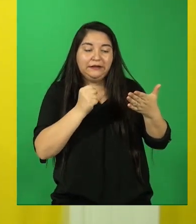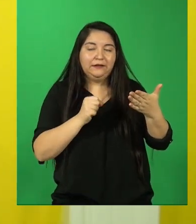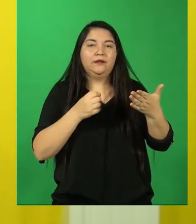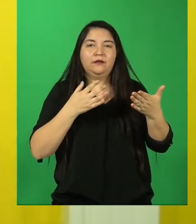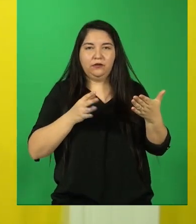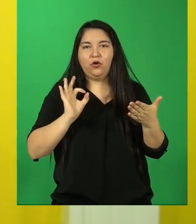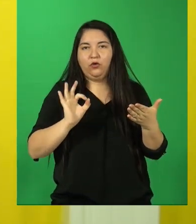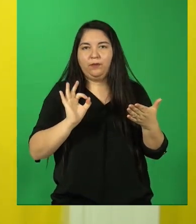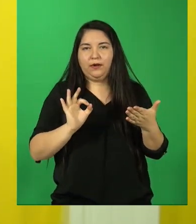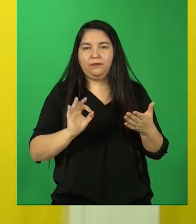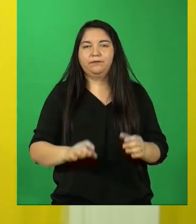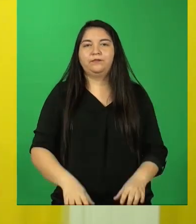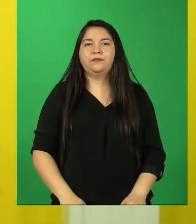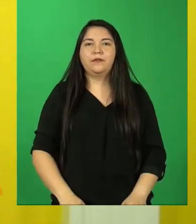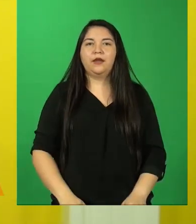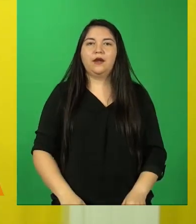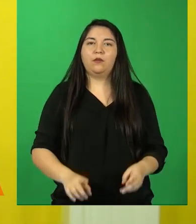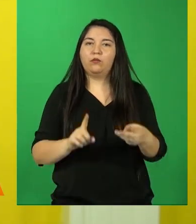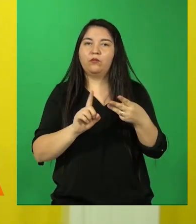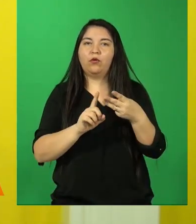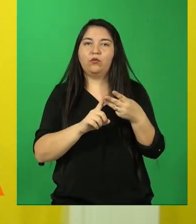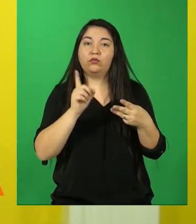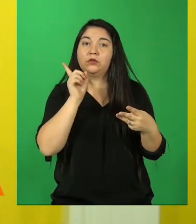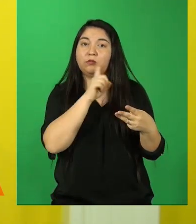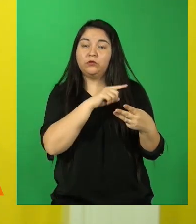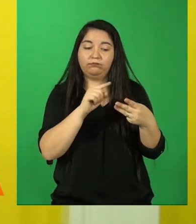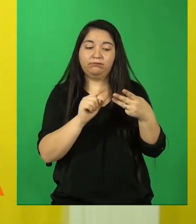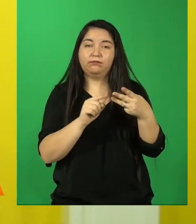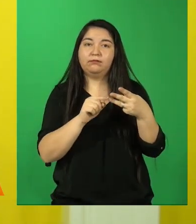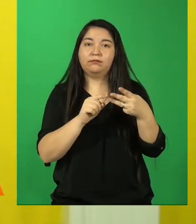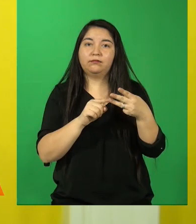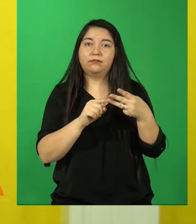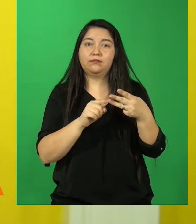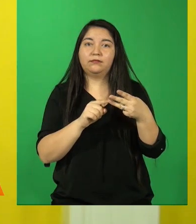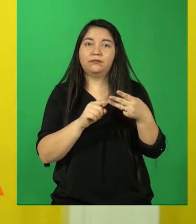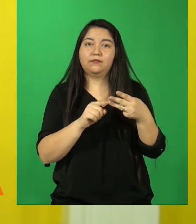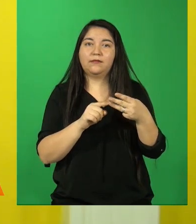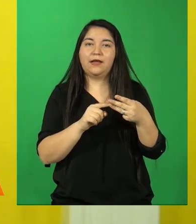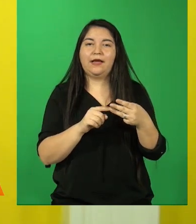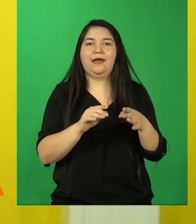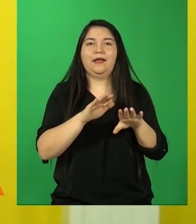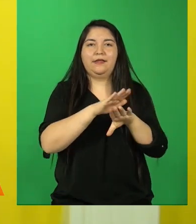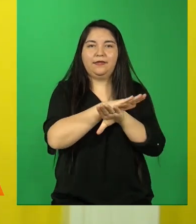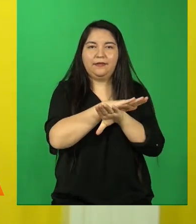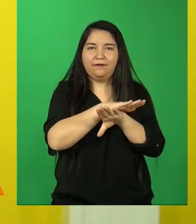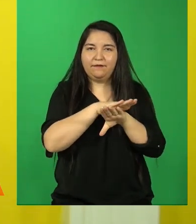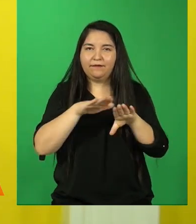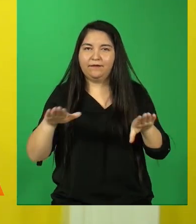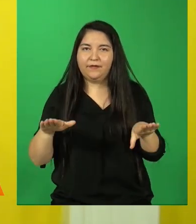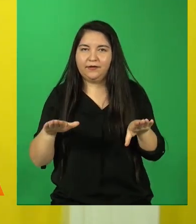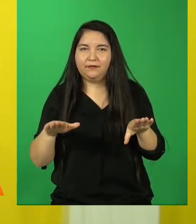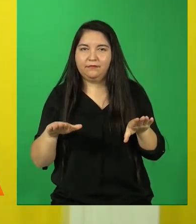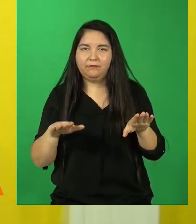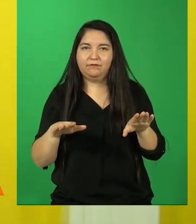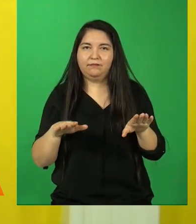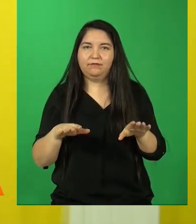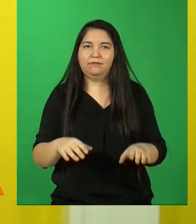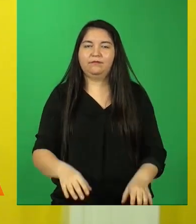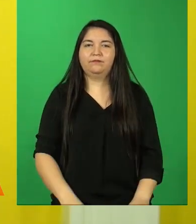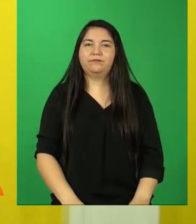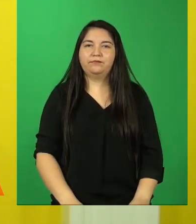Y finalmente tenemos el desenlace o